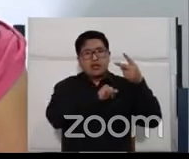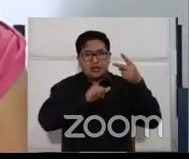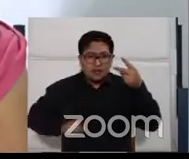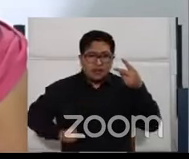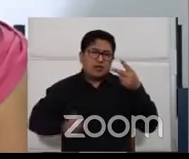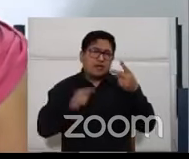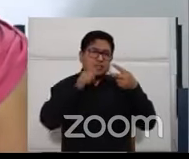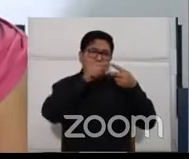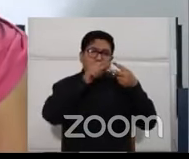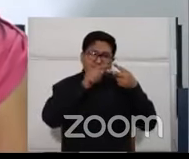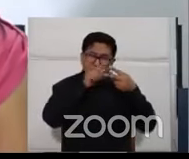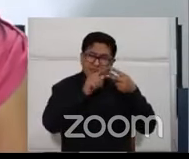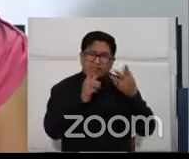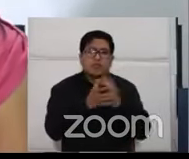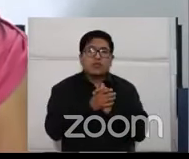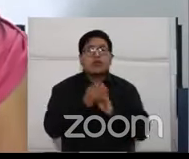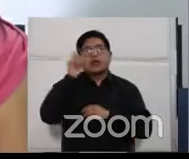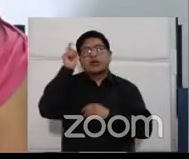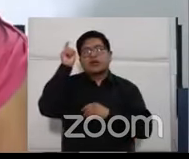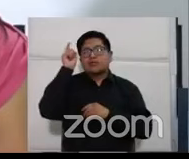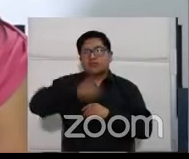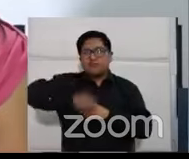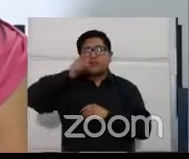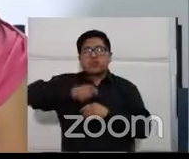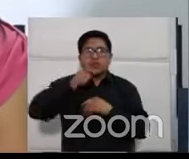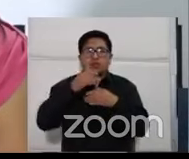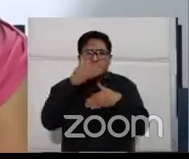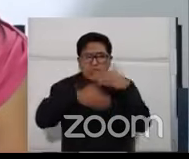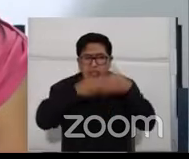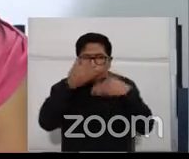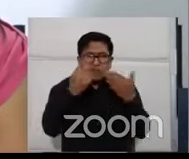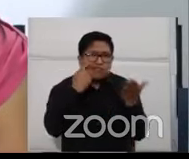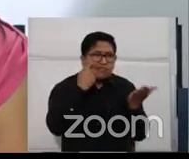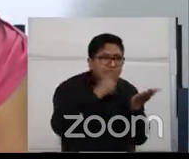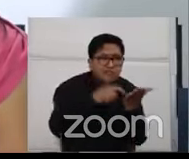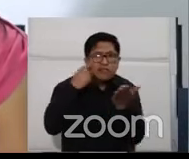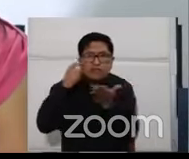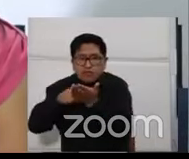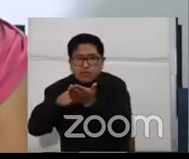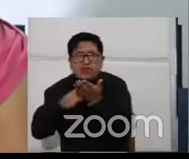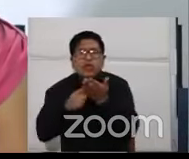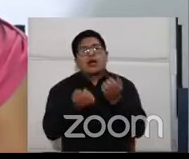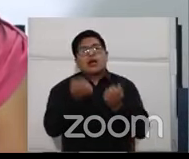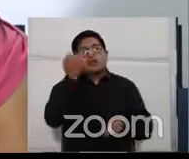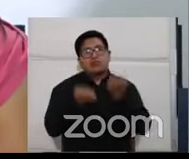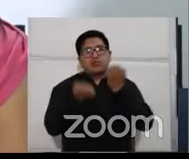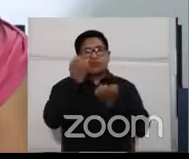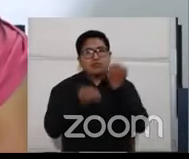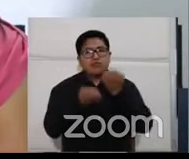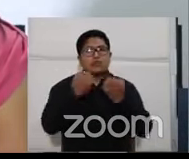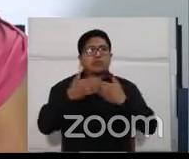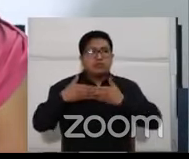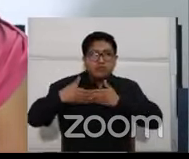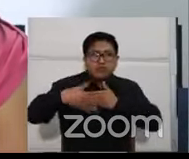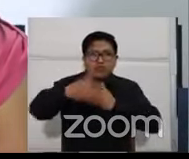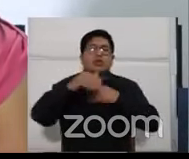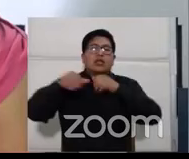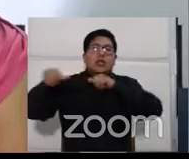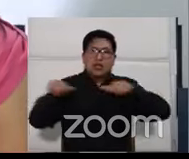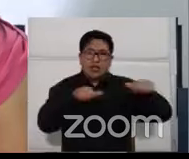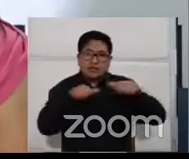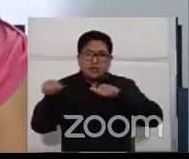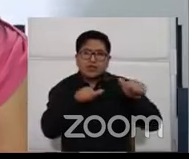con indicadores definidos medibles y evaluables que integren todas las acciones que deban operativizar pse